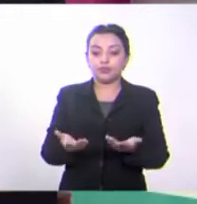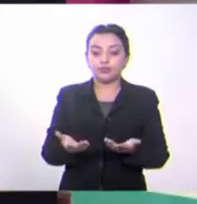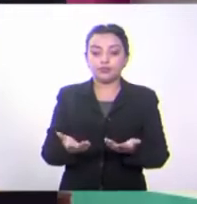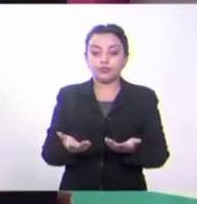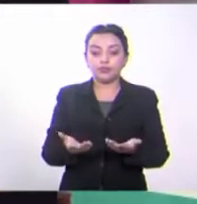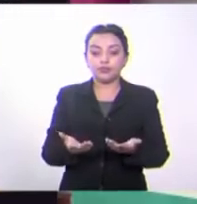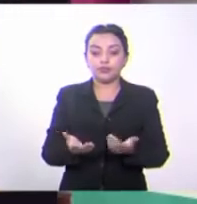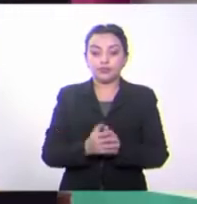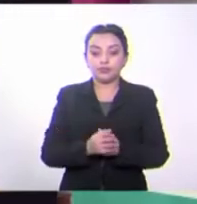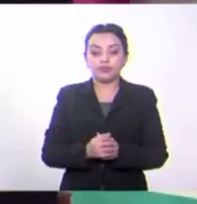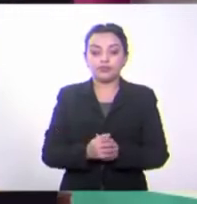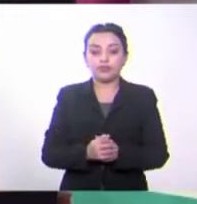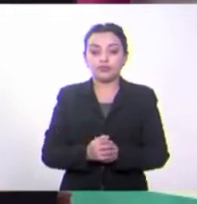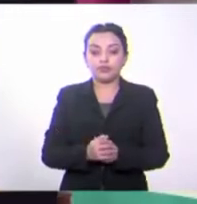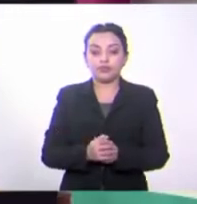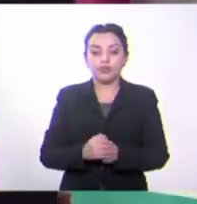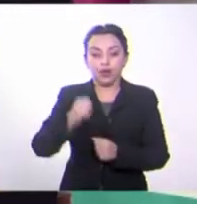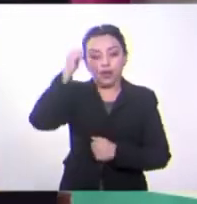Para el lado BC,